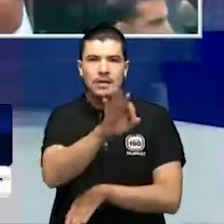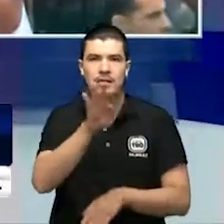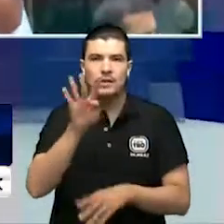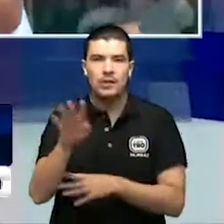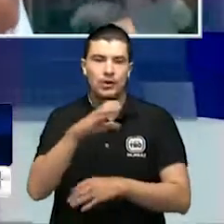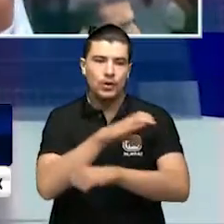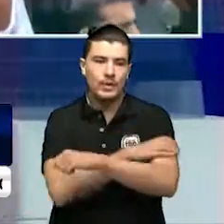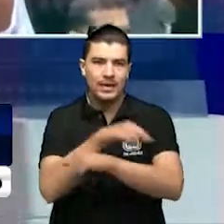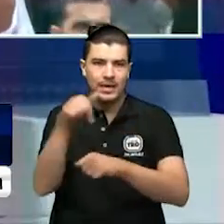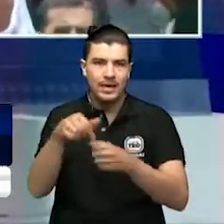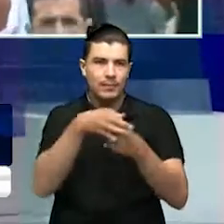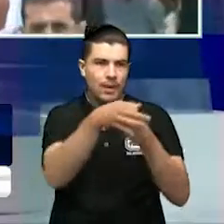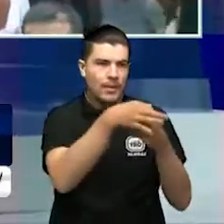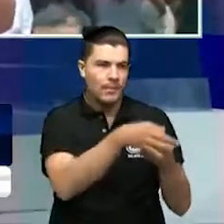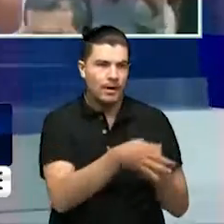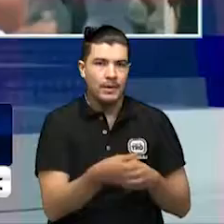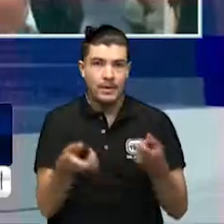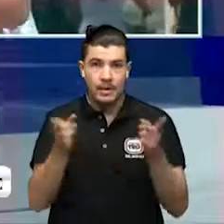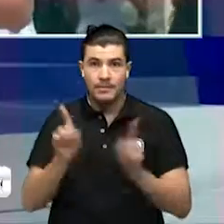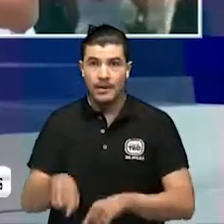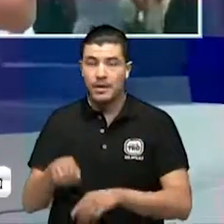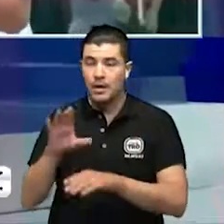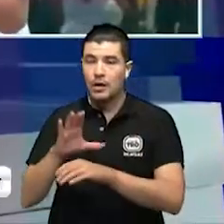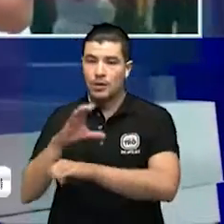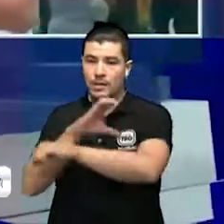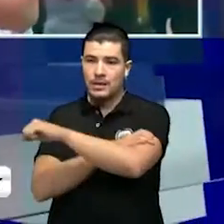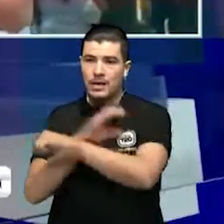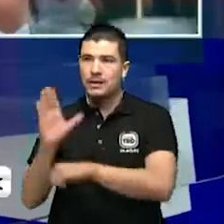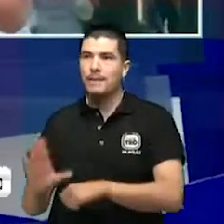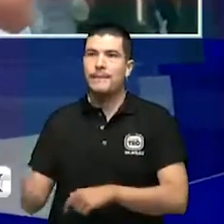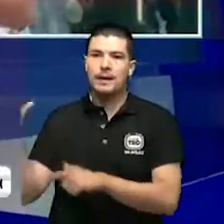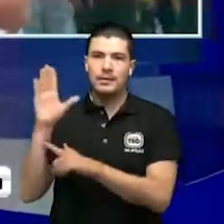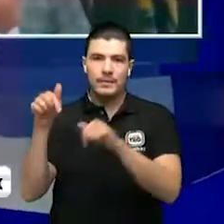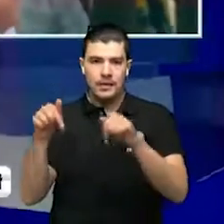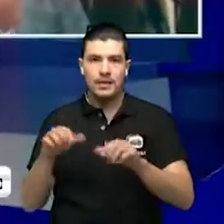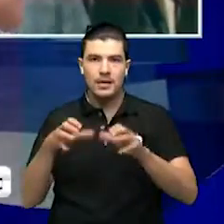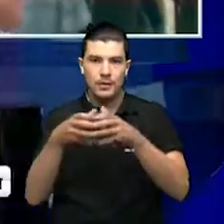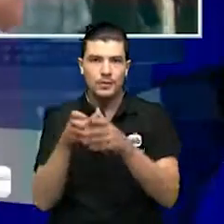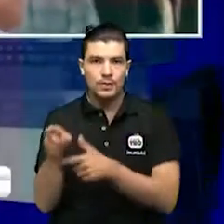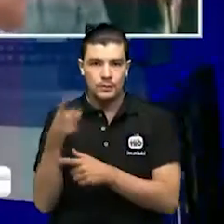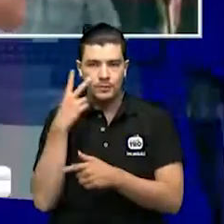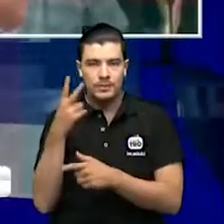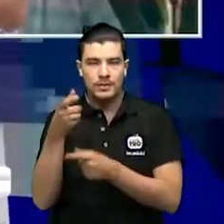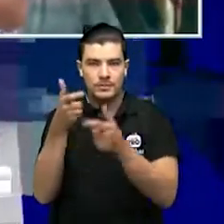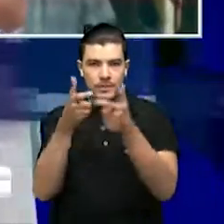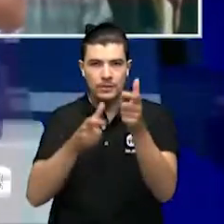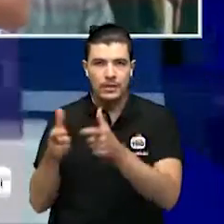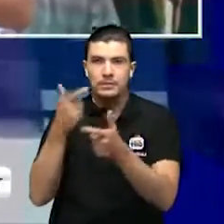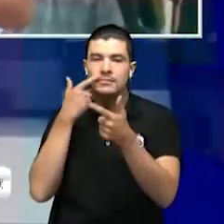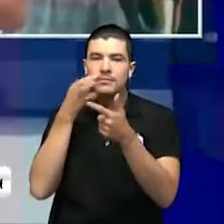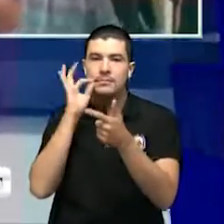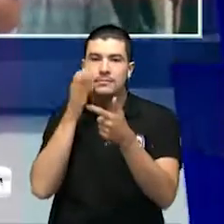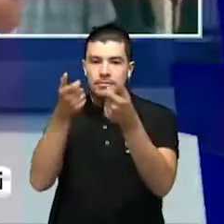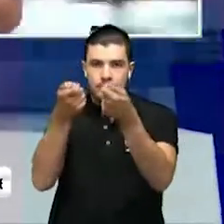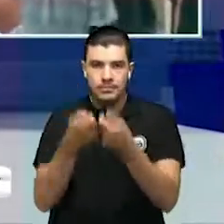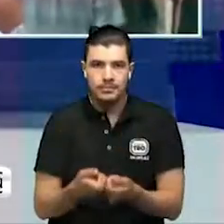municipales e igualmente el comité departamental de los caficultores esa es la información por el momento sigan con más de oriente'